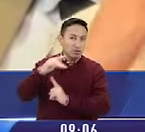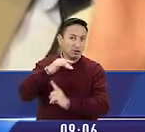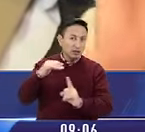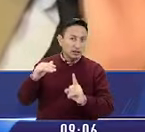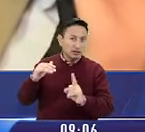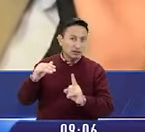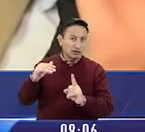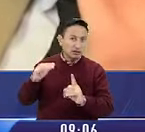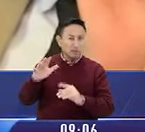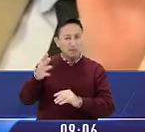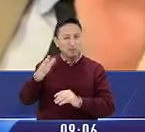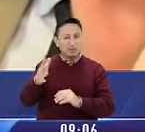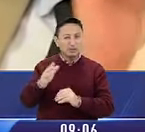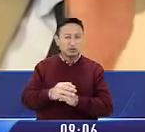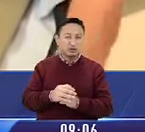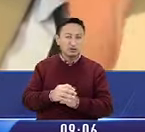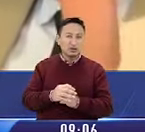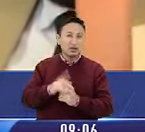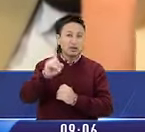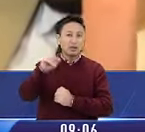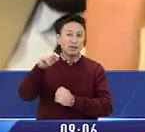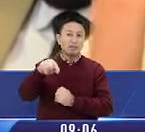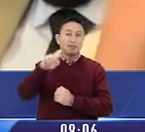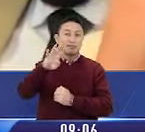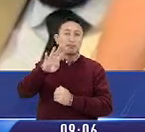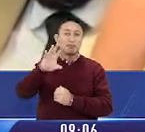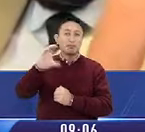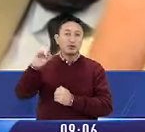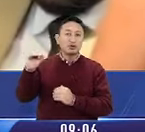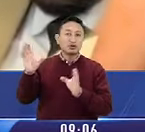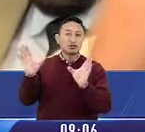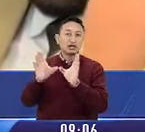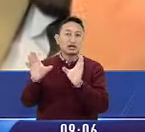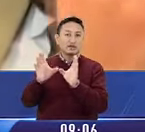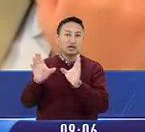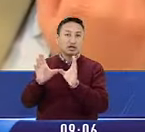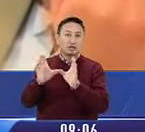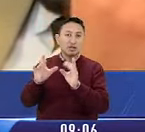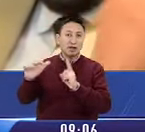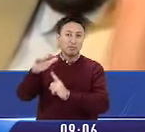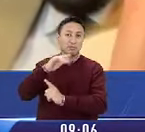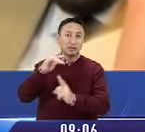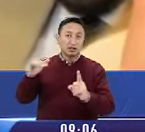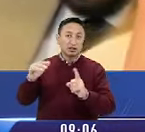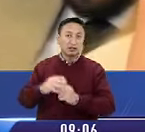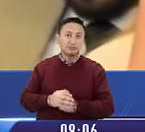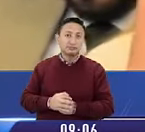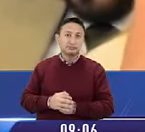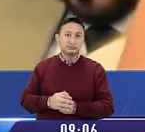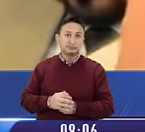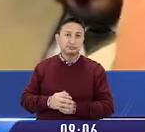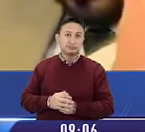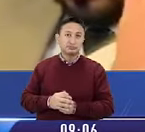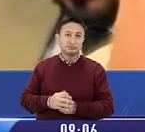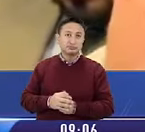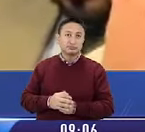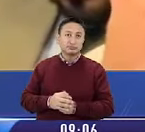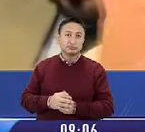y aproximadamente 1.400 certificados ambientales. Entonces, se ha